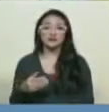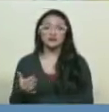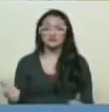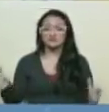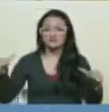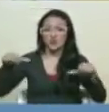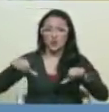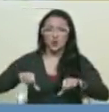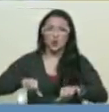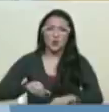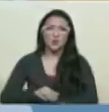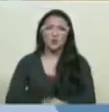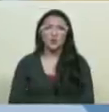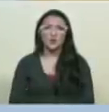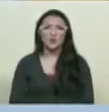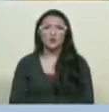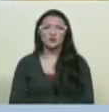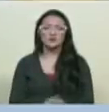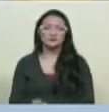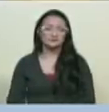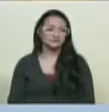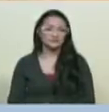derrocado de manera violenta.